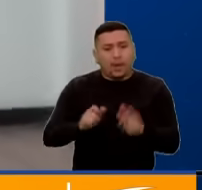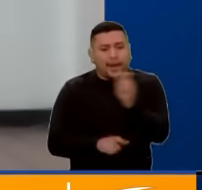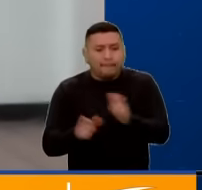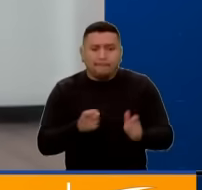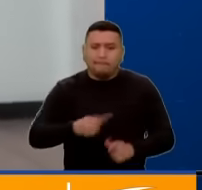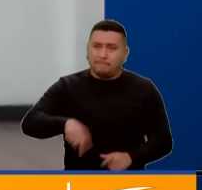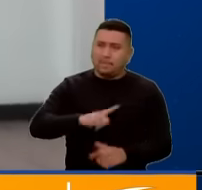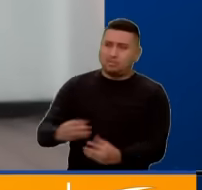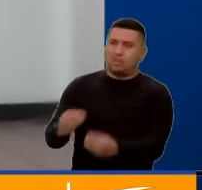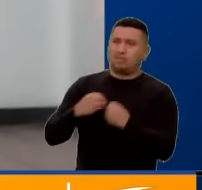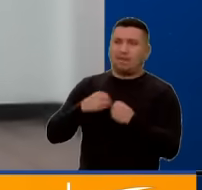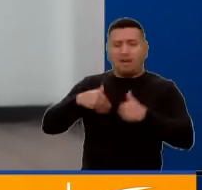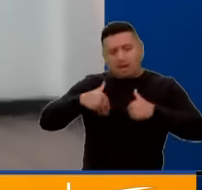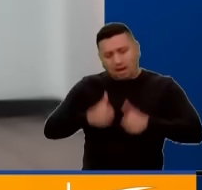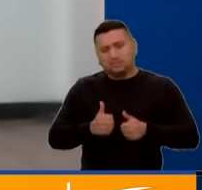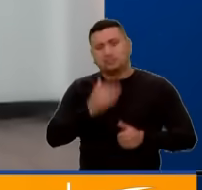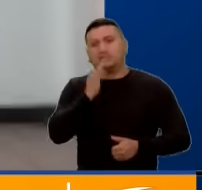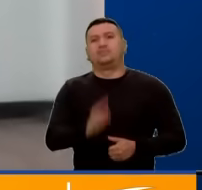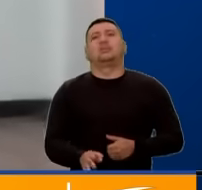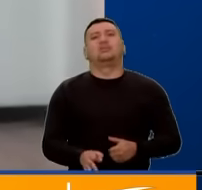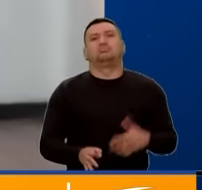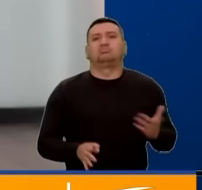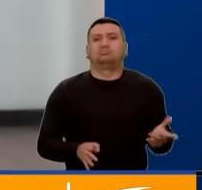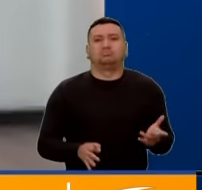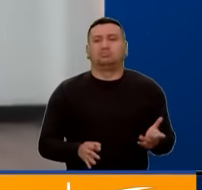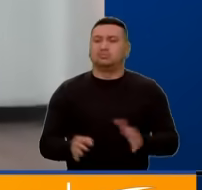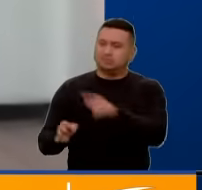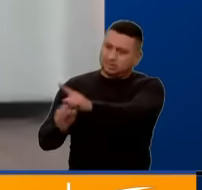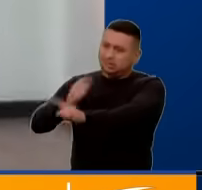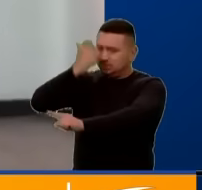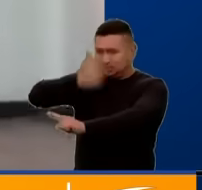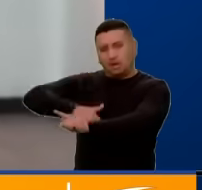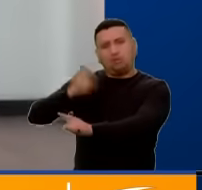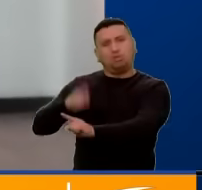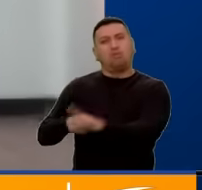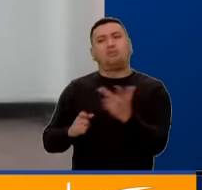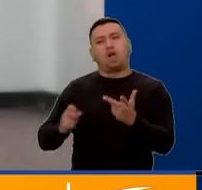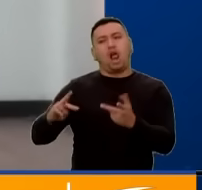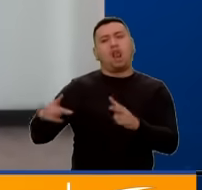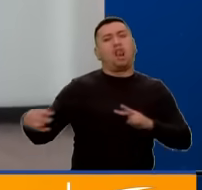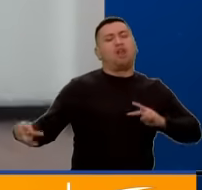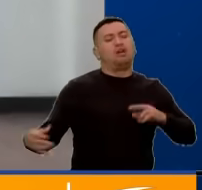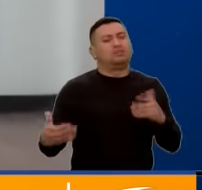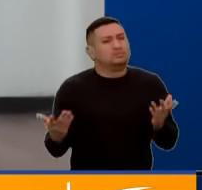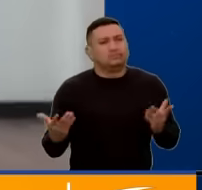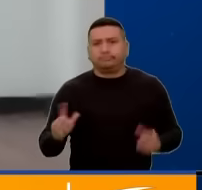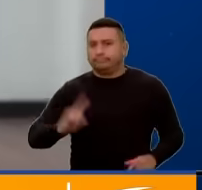cansados. Al gobierno nacional, al señor presidente Gustavo Petro, al alto comisionado de paz,